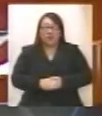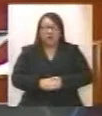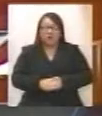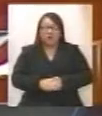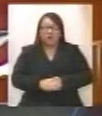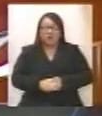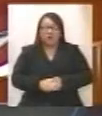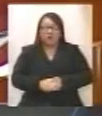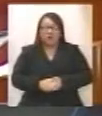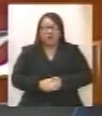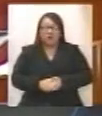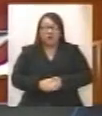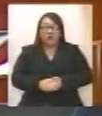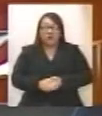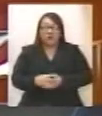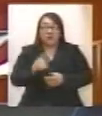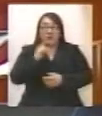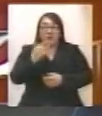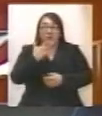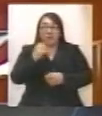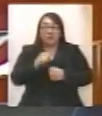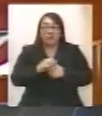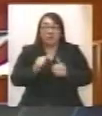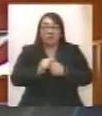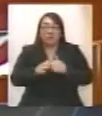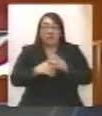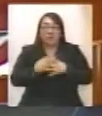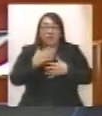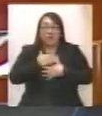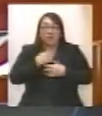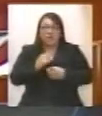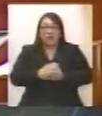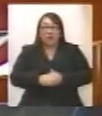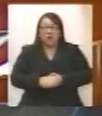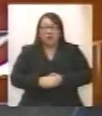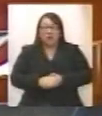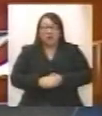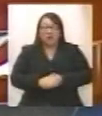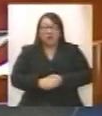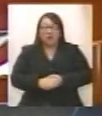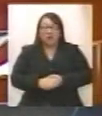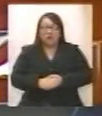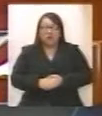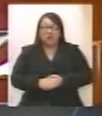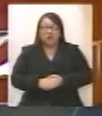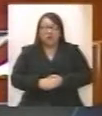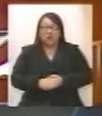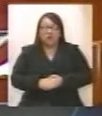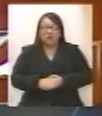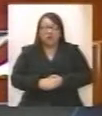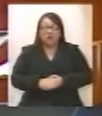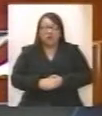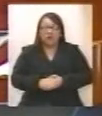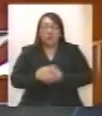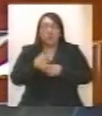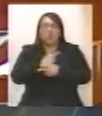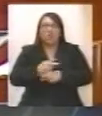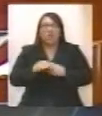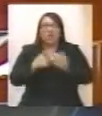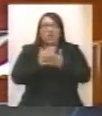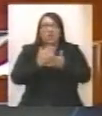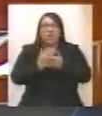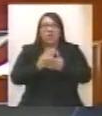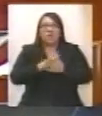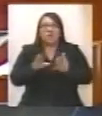Estamos mejorando la salud y nutrición preventiva materno-infantil y asegurar una escolaridad